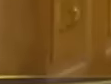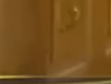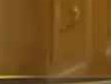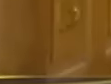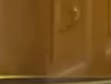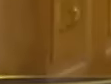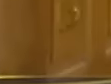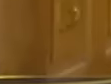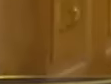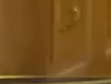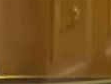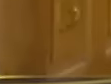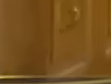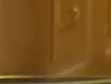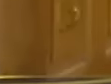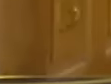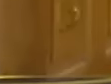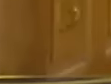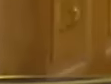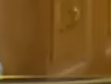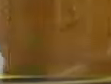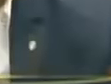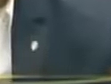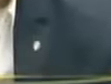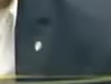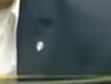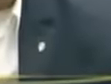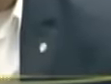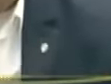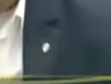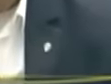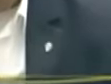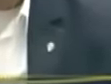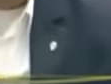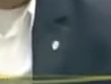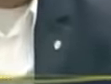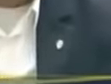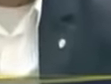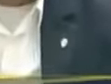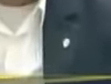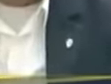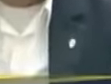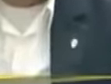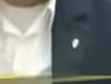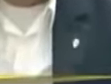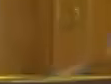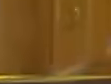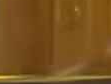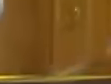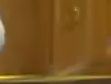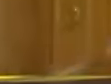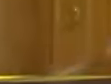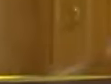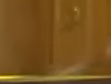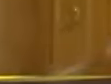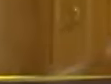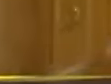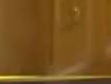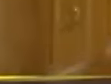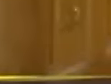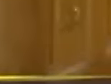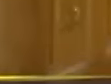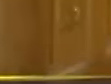Jamás un país dependiente, sin visión, arrodillado a los intereses de los extranjeros y del imperio